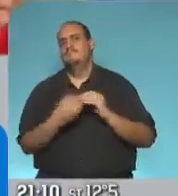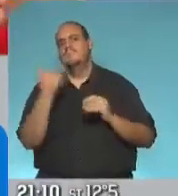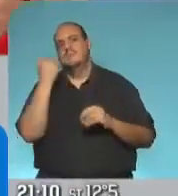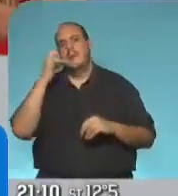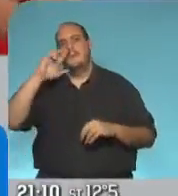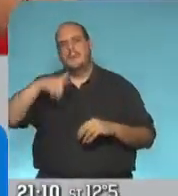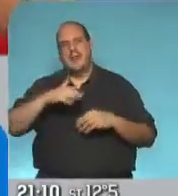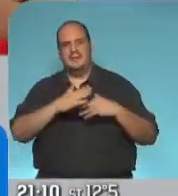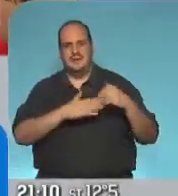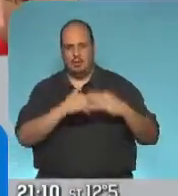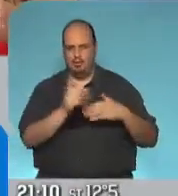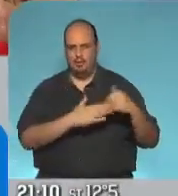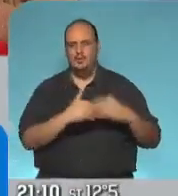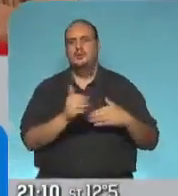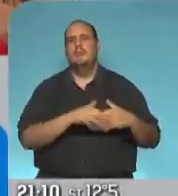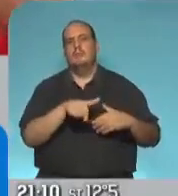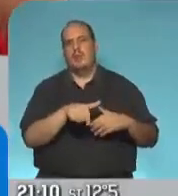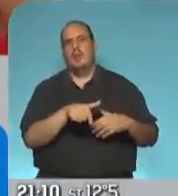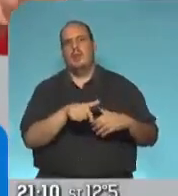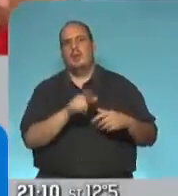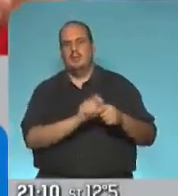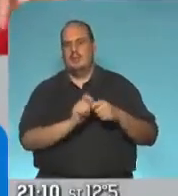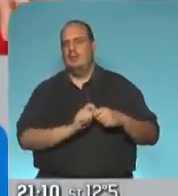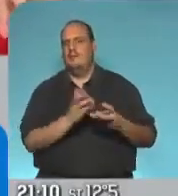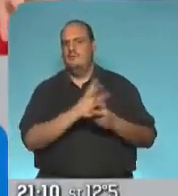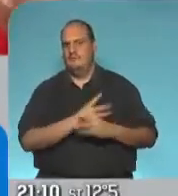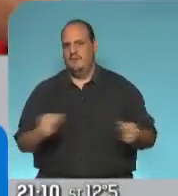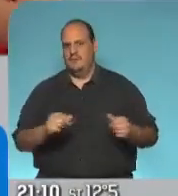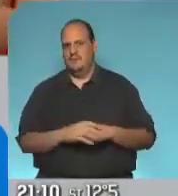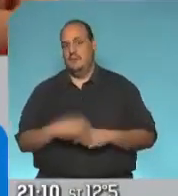plan de obras para poder terminar estas situaciones que habían quedado inconclusas en el barrio.